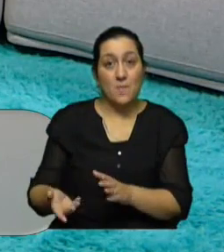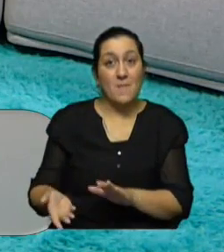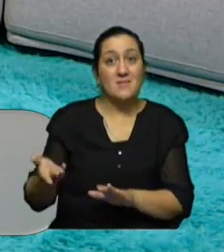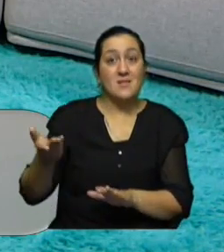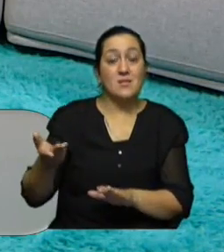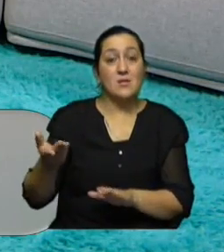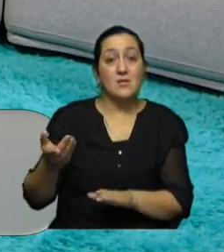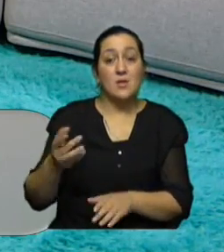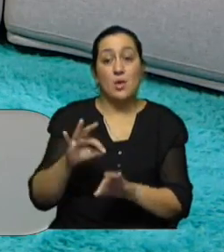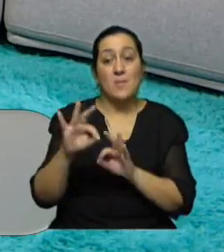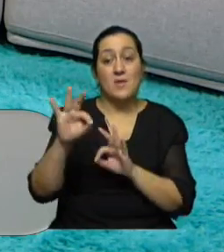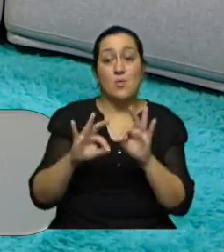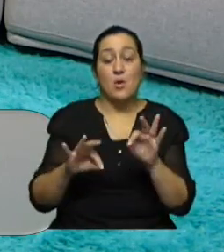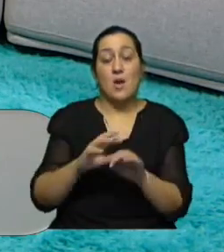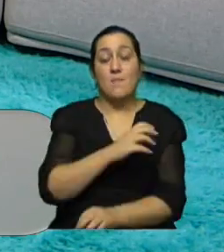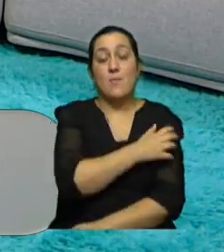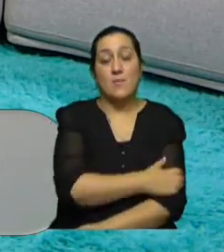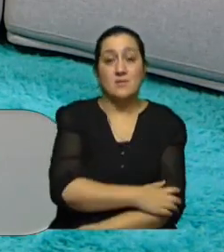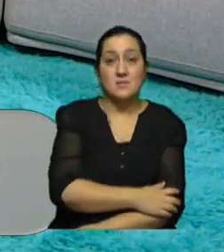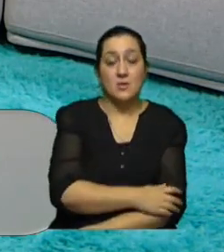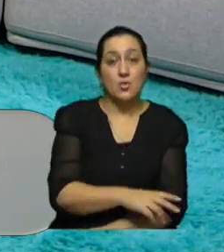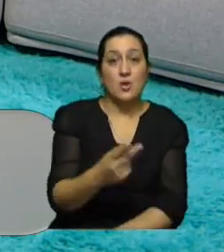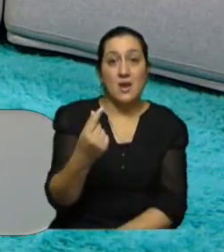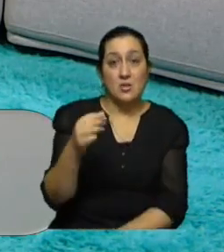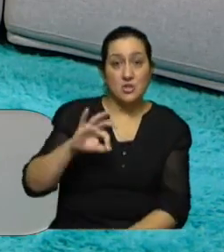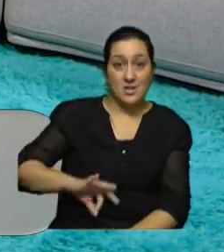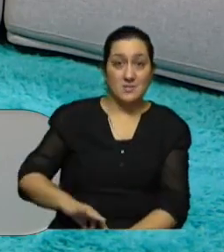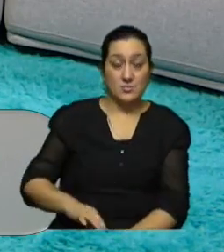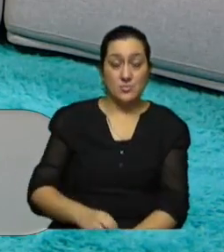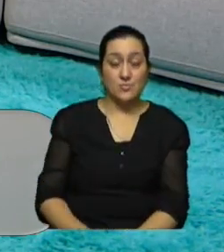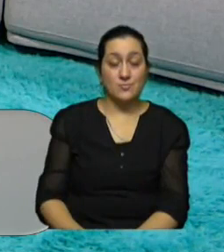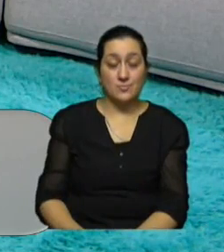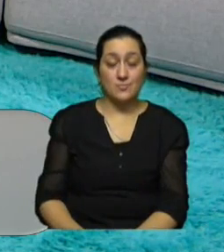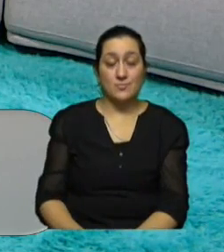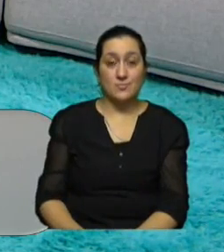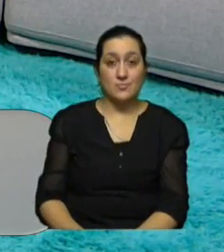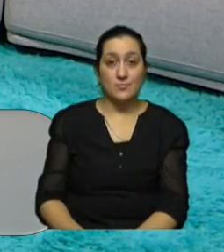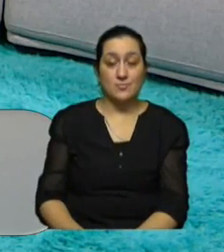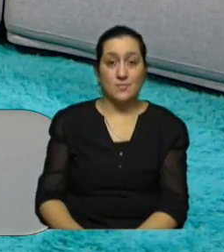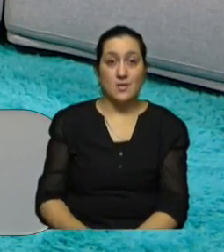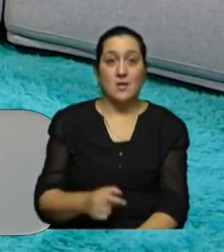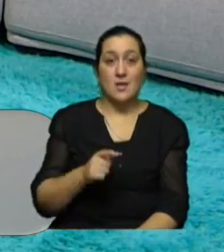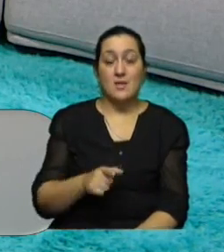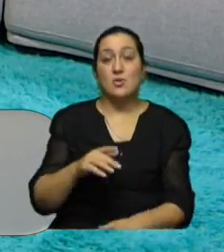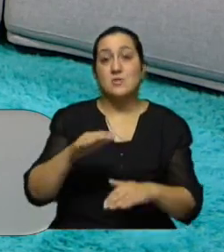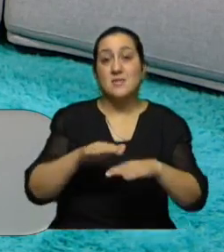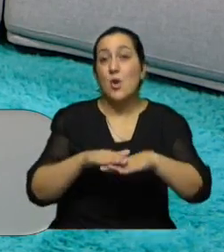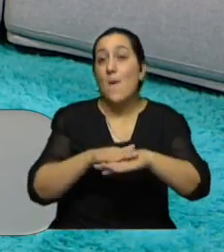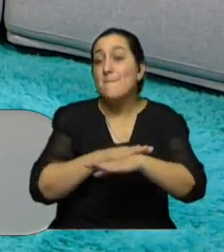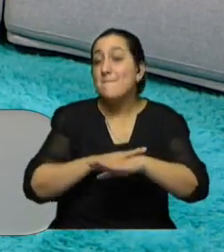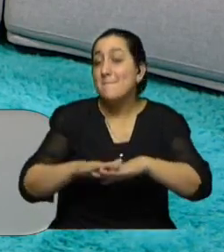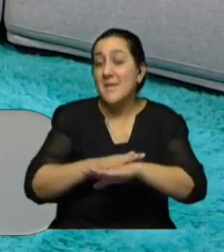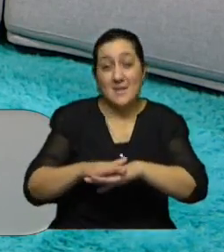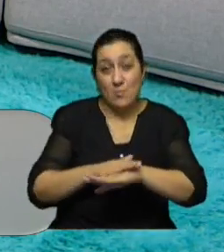cuando medimos la pobreza a partir de los ingresos únicamente. Entonces, como decía, este es un estándar mínimo